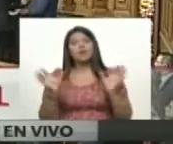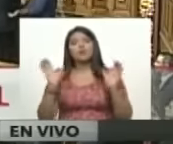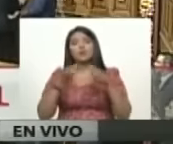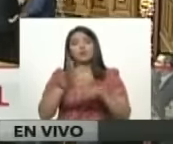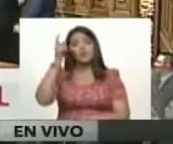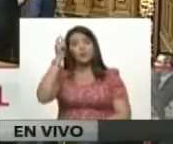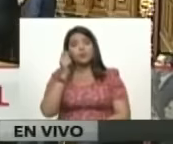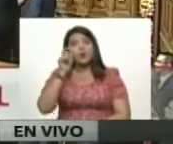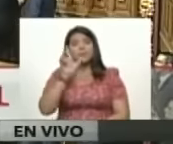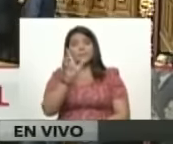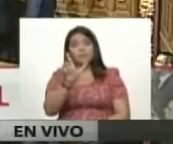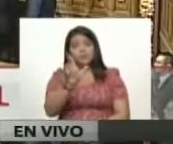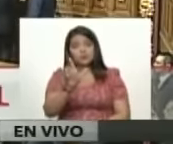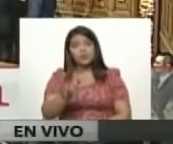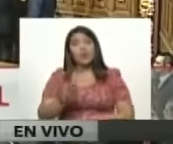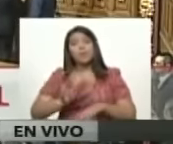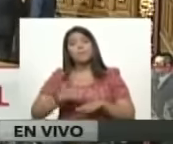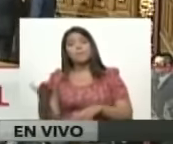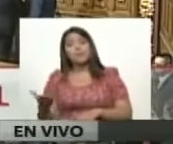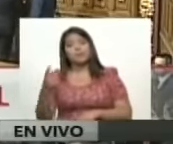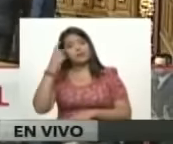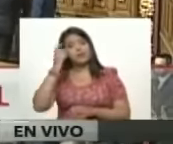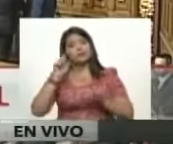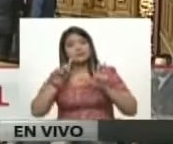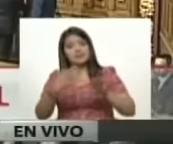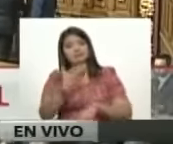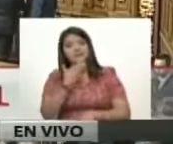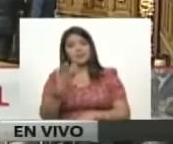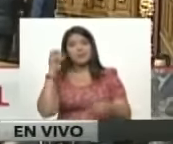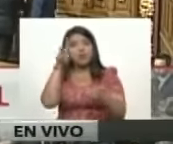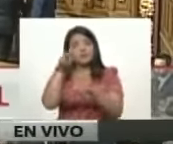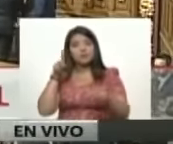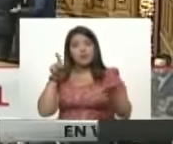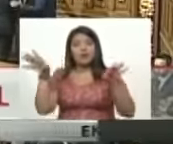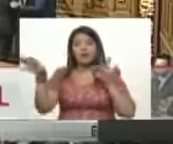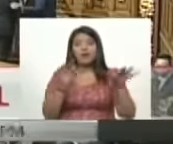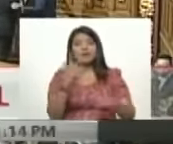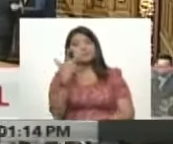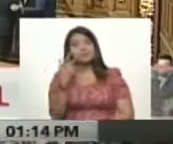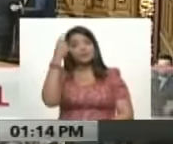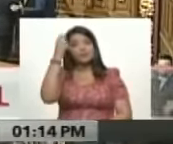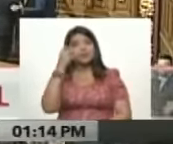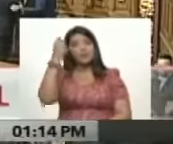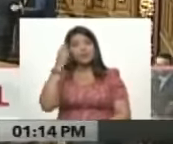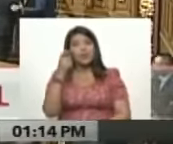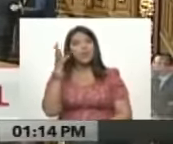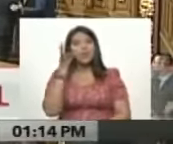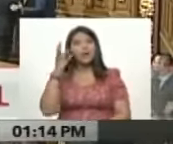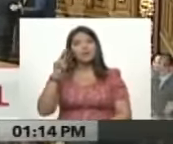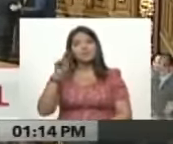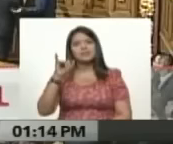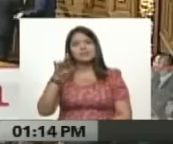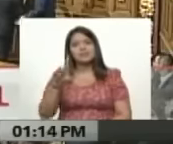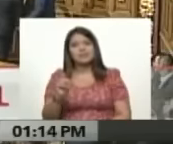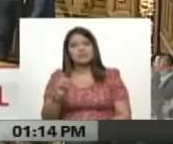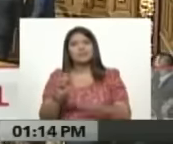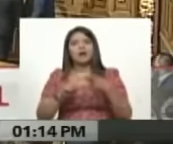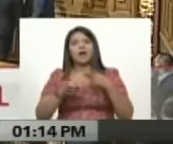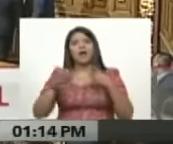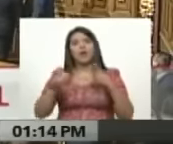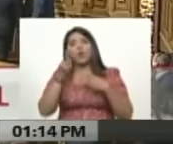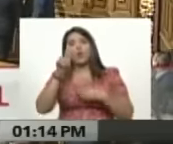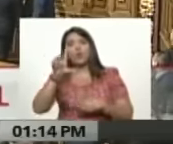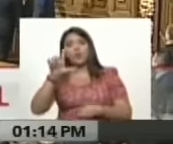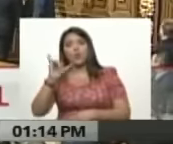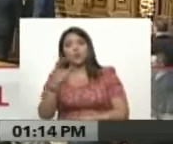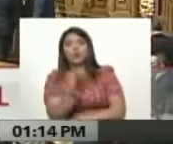del PSV, dado que el 6 de diciembre en Amazonas fueron electos 3 diputados, Nirma Guarulla y Julio Igarza de la